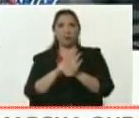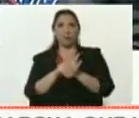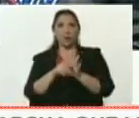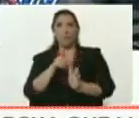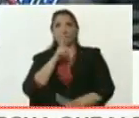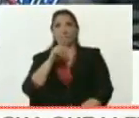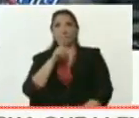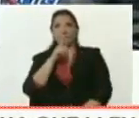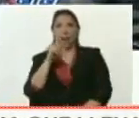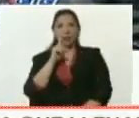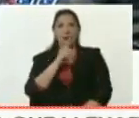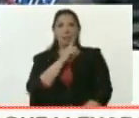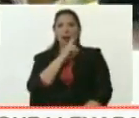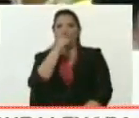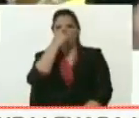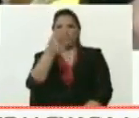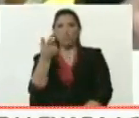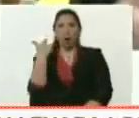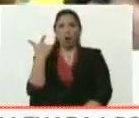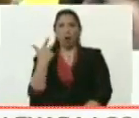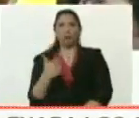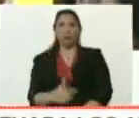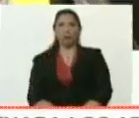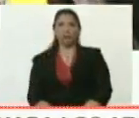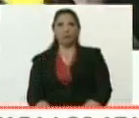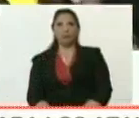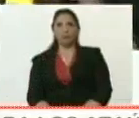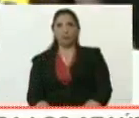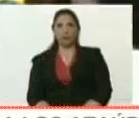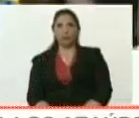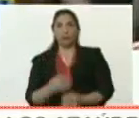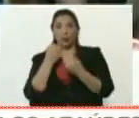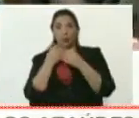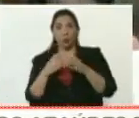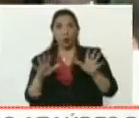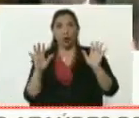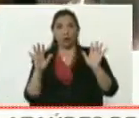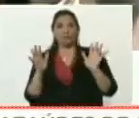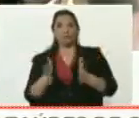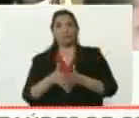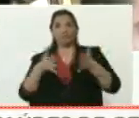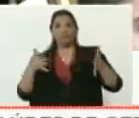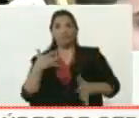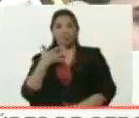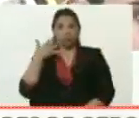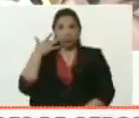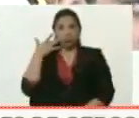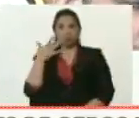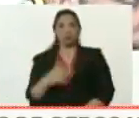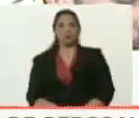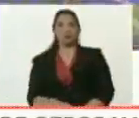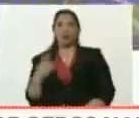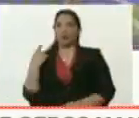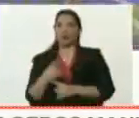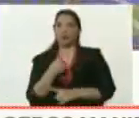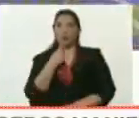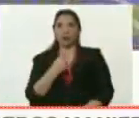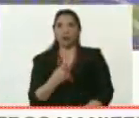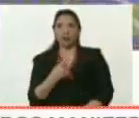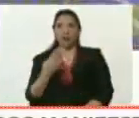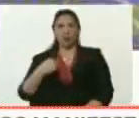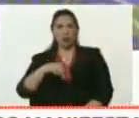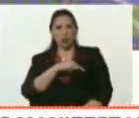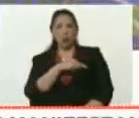llamado patio trasero. Bueno, yo con gran orgullo y poca modestia tengo que decir que